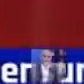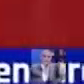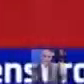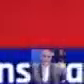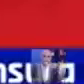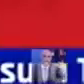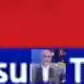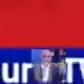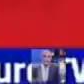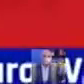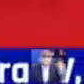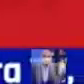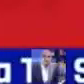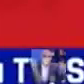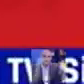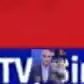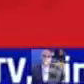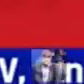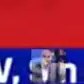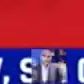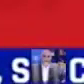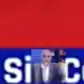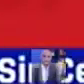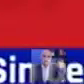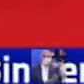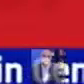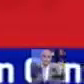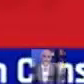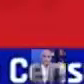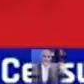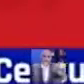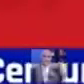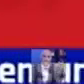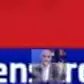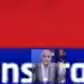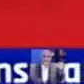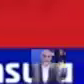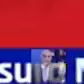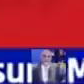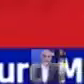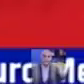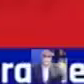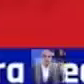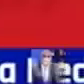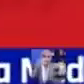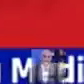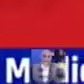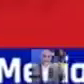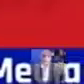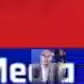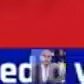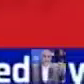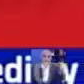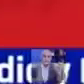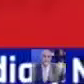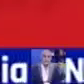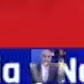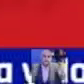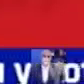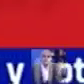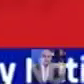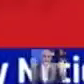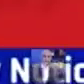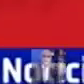de Mola dice que sigue la mata dando. 34 participantes del carrusel de cash del